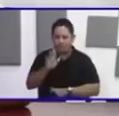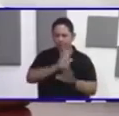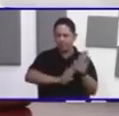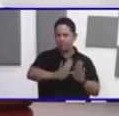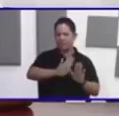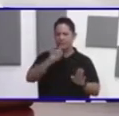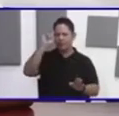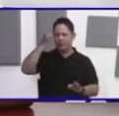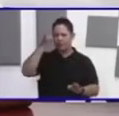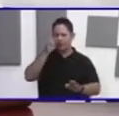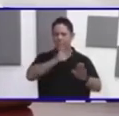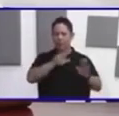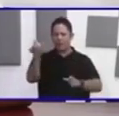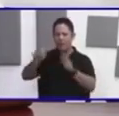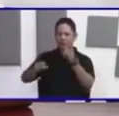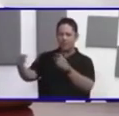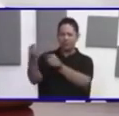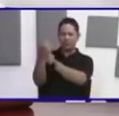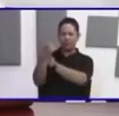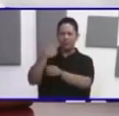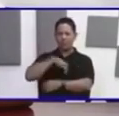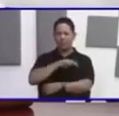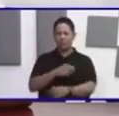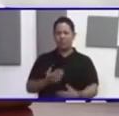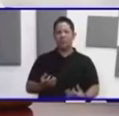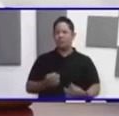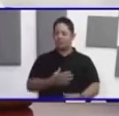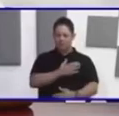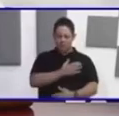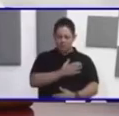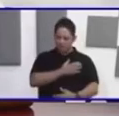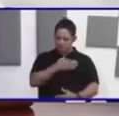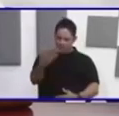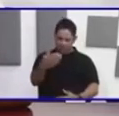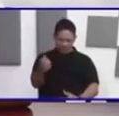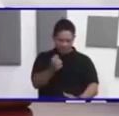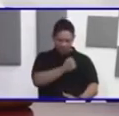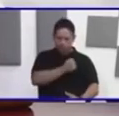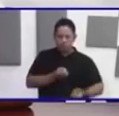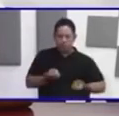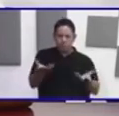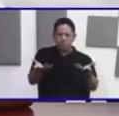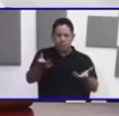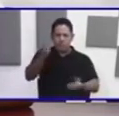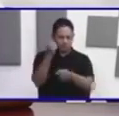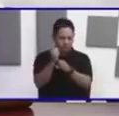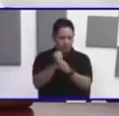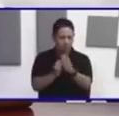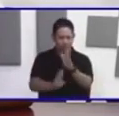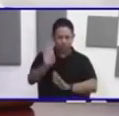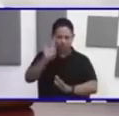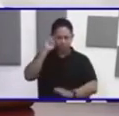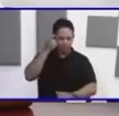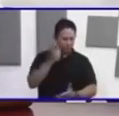con toda la tranquilidad, lo hemos hecho con todo el alma, el corazón, buscando hacer lo mejor posible, porque nosotros queremos hacer un excelente gobierno.